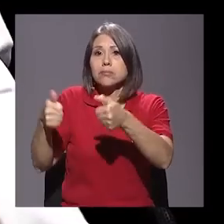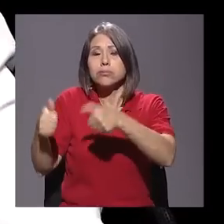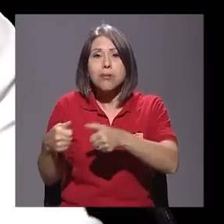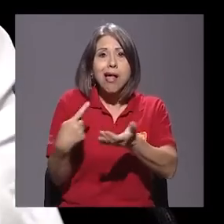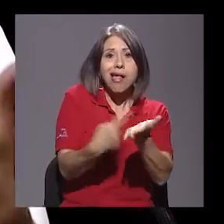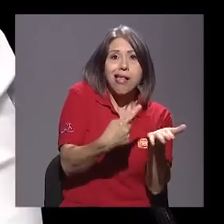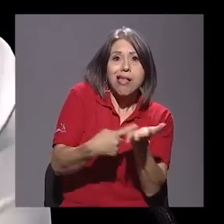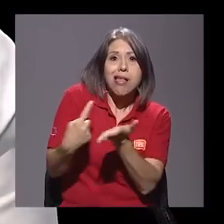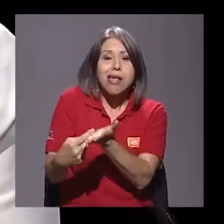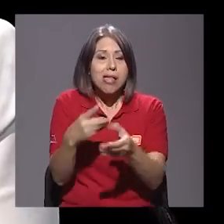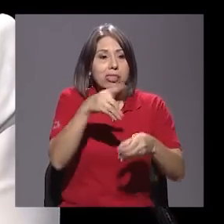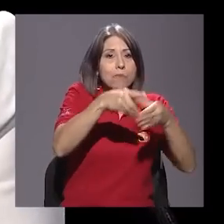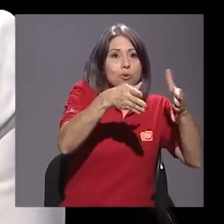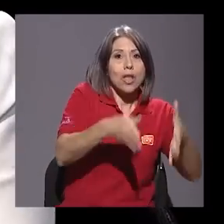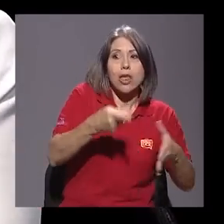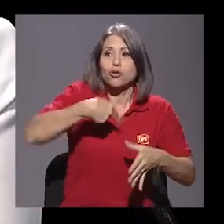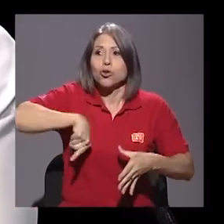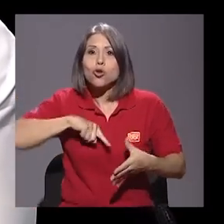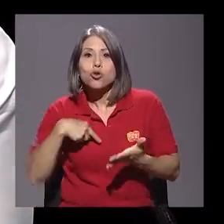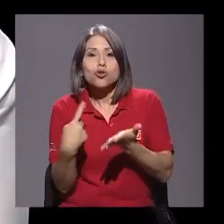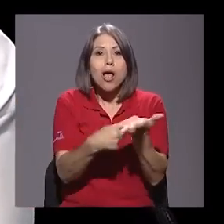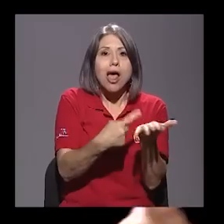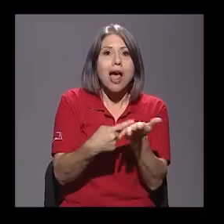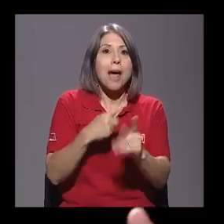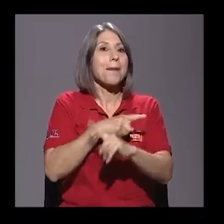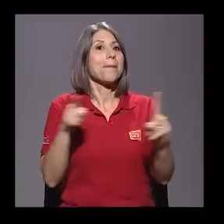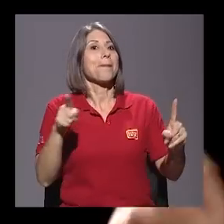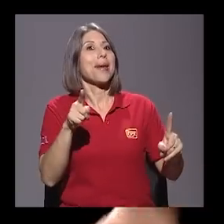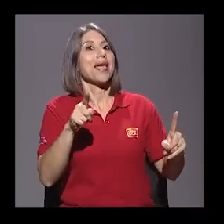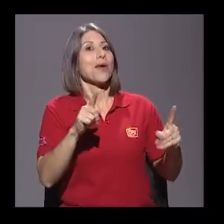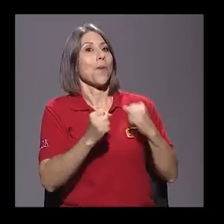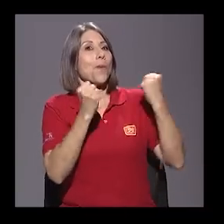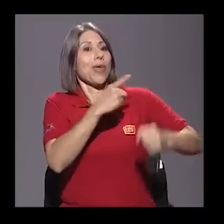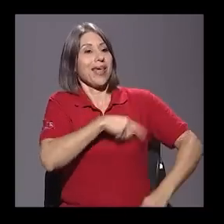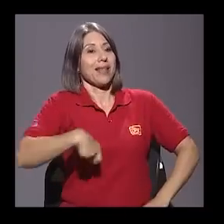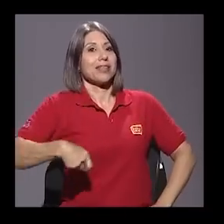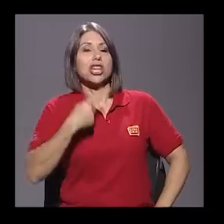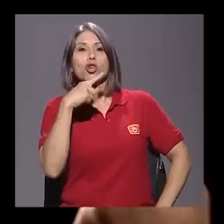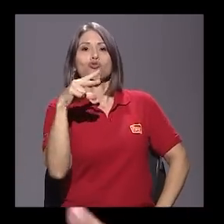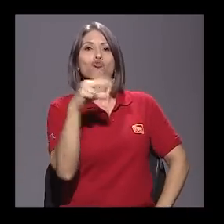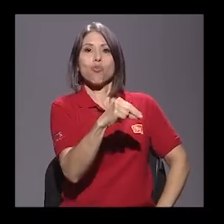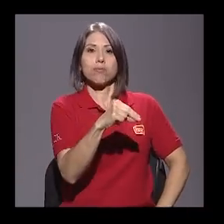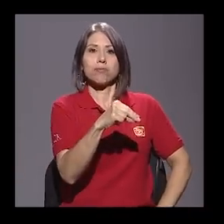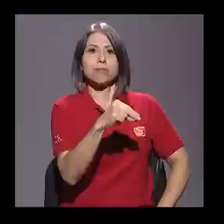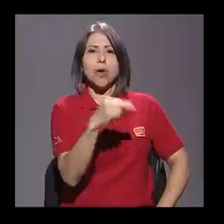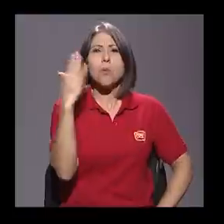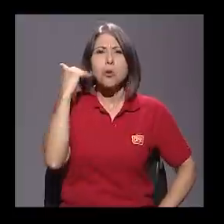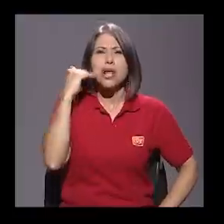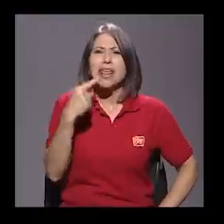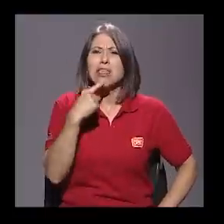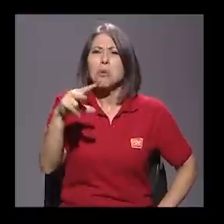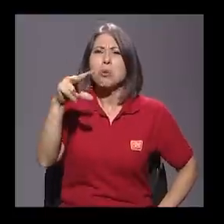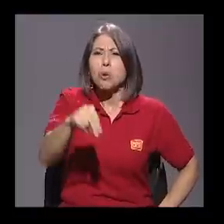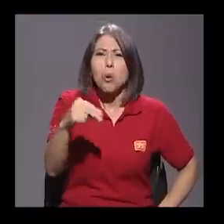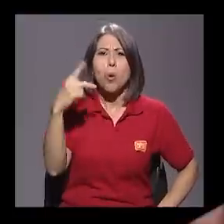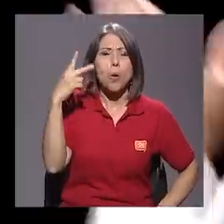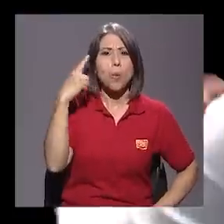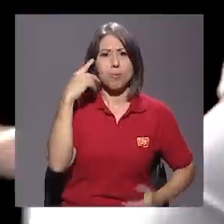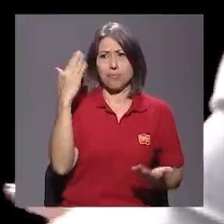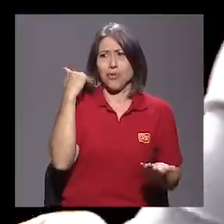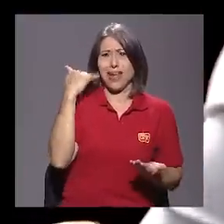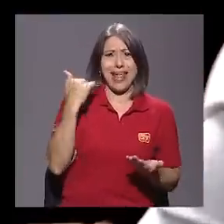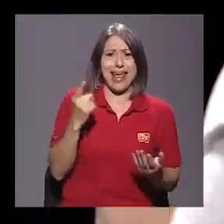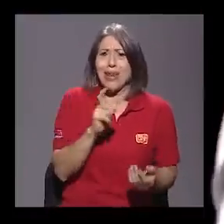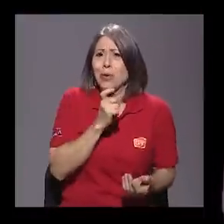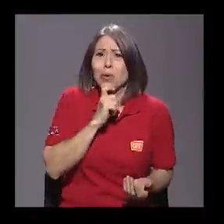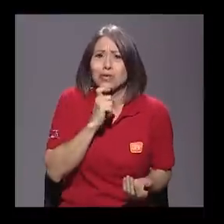ustedes y los diputados y nosotros. Se negaron. ¿Y cuál fue la razón para negarse? ¿Por qué el Poder Ejecutivo se negó a esa ventana procedimental que no